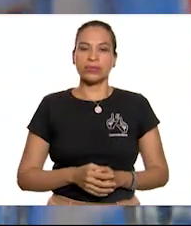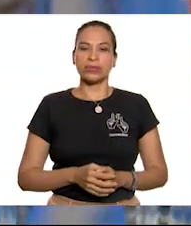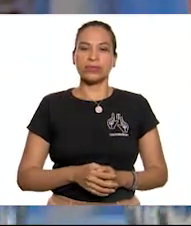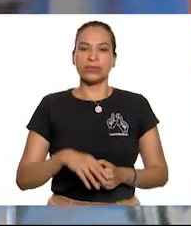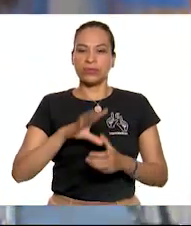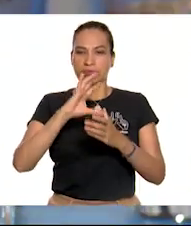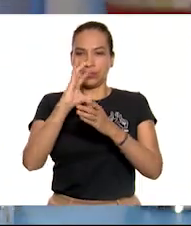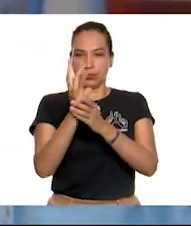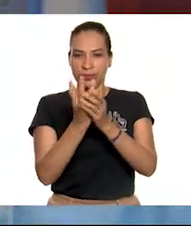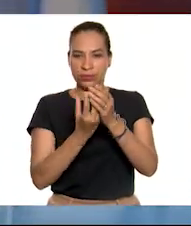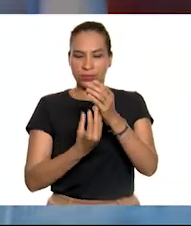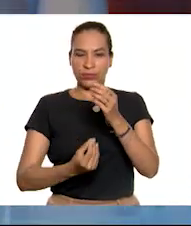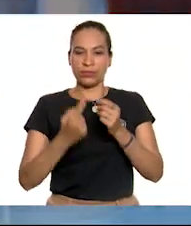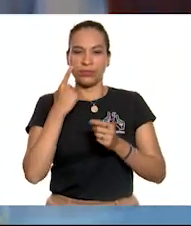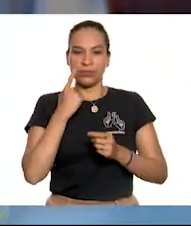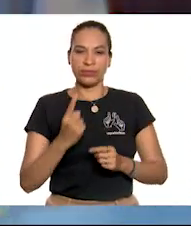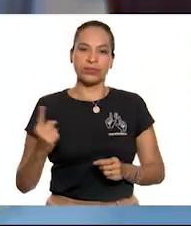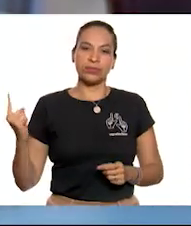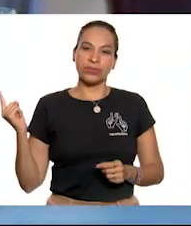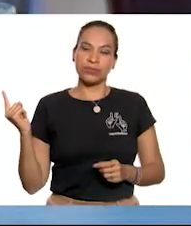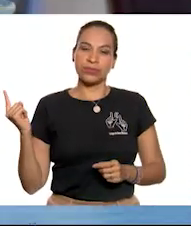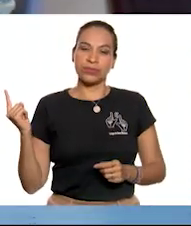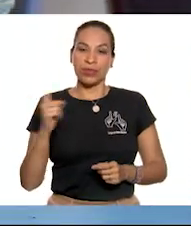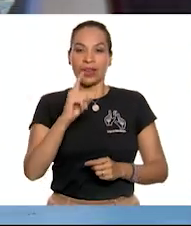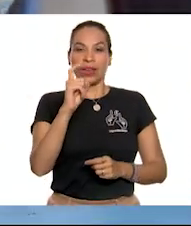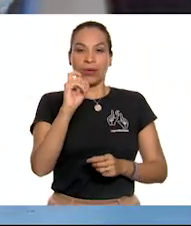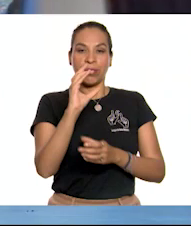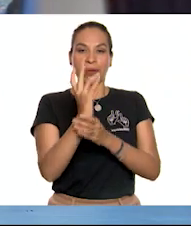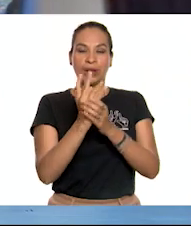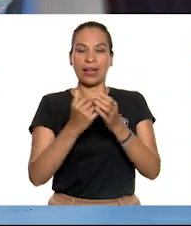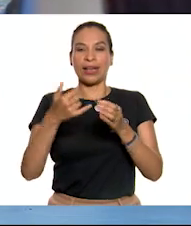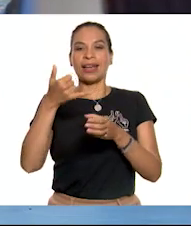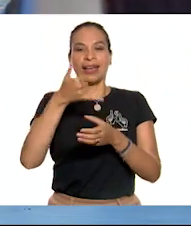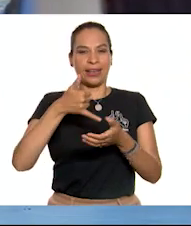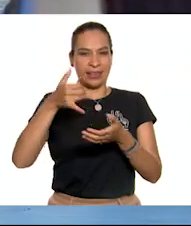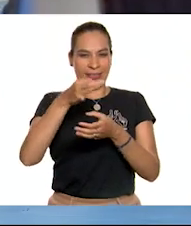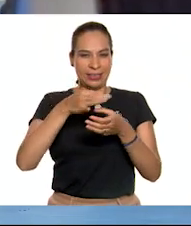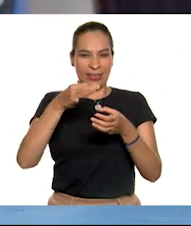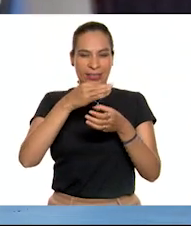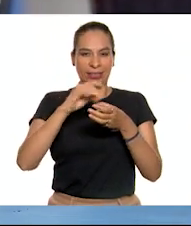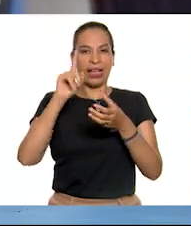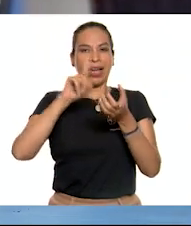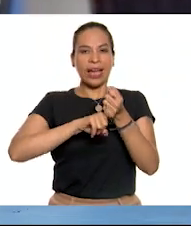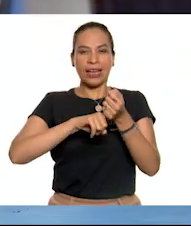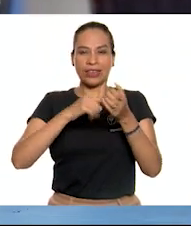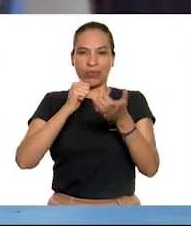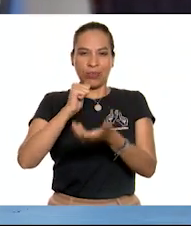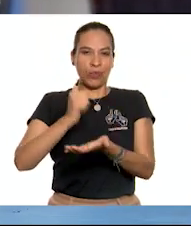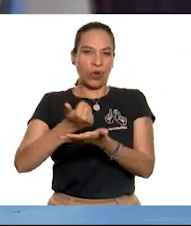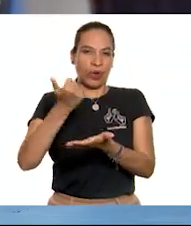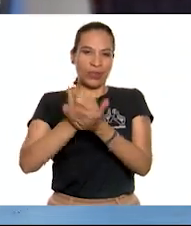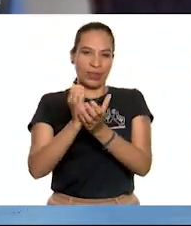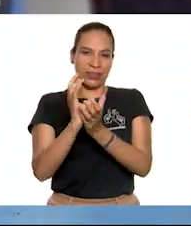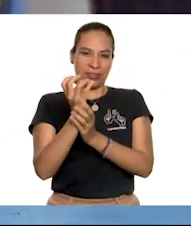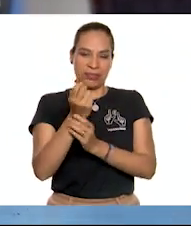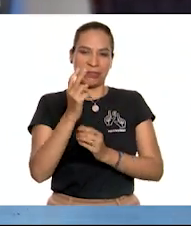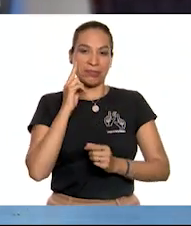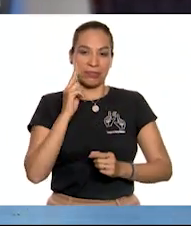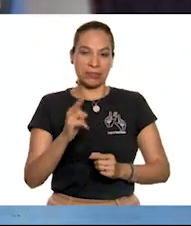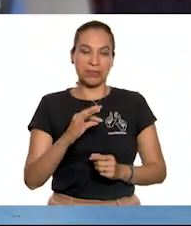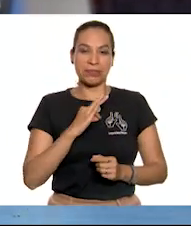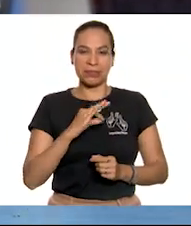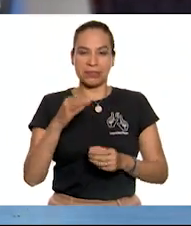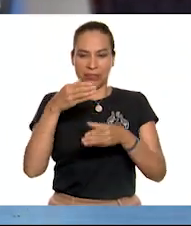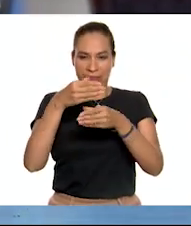destapar. Ajá, y se está saliendo el agua mientras que el aceite se queda en la botella. Así es.